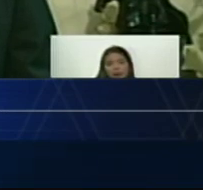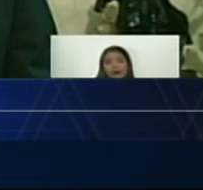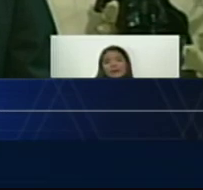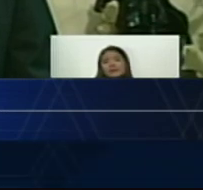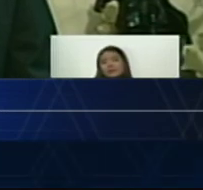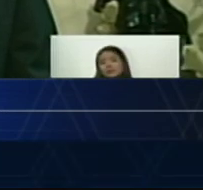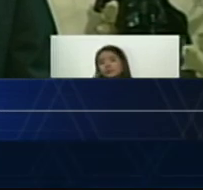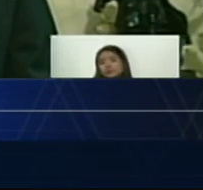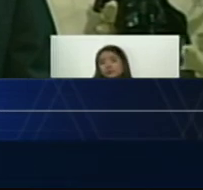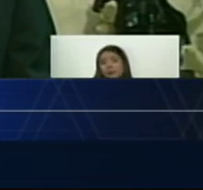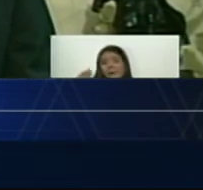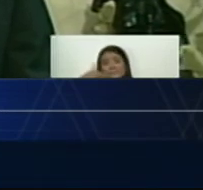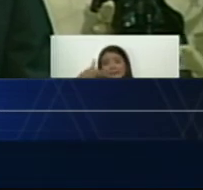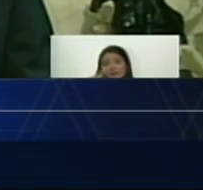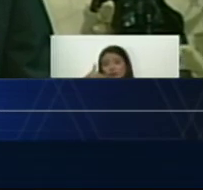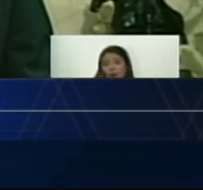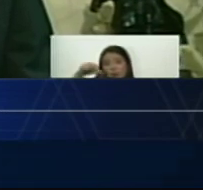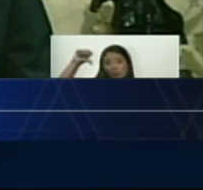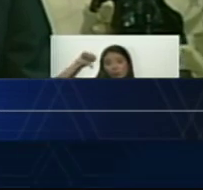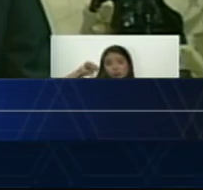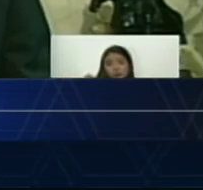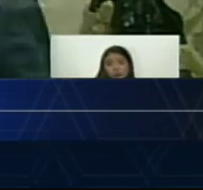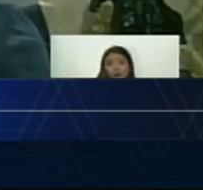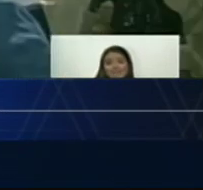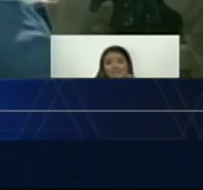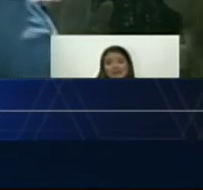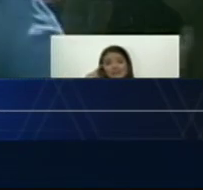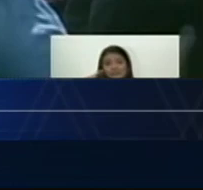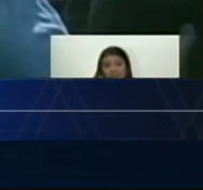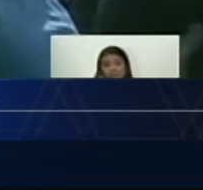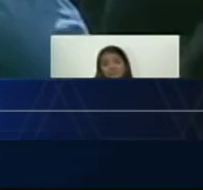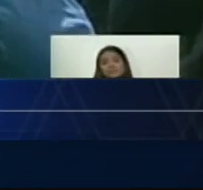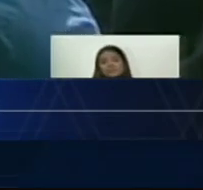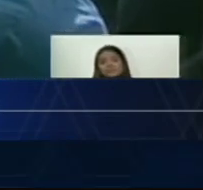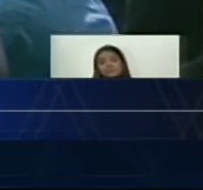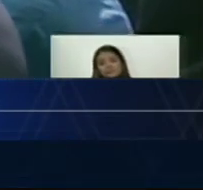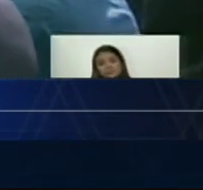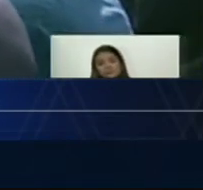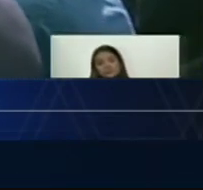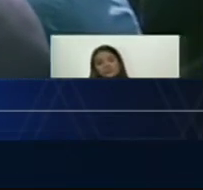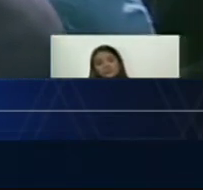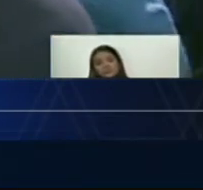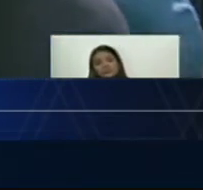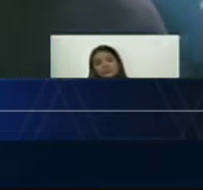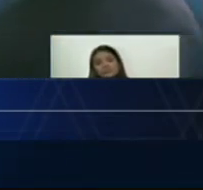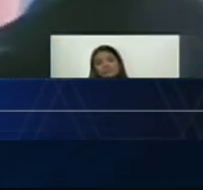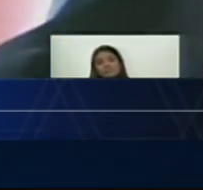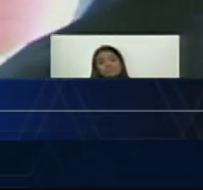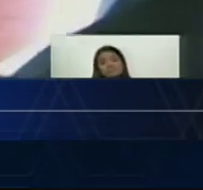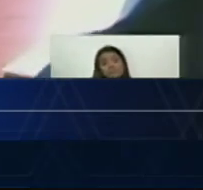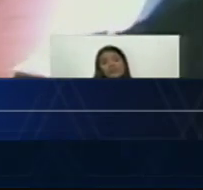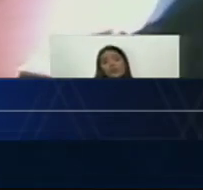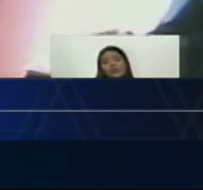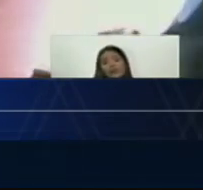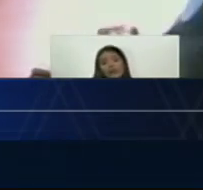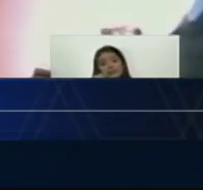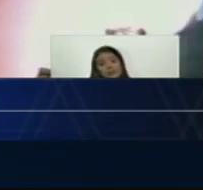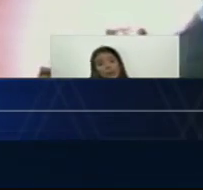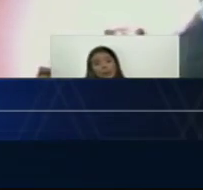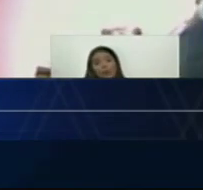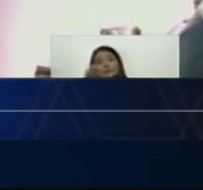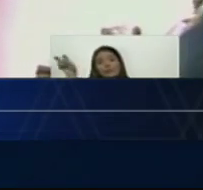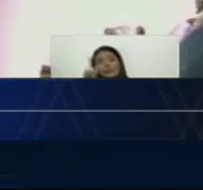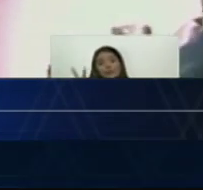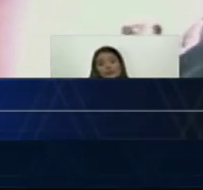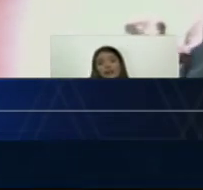abrupta de los precios de nuestra principal fuente de ingresos, como lo es el petróleo, lo cual atenta contra los derechos del pueblo venezolano,